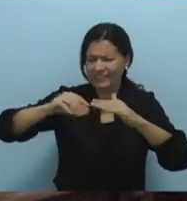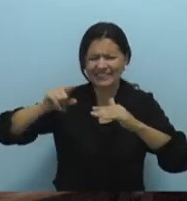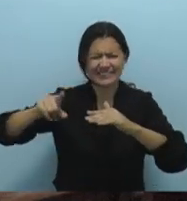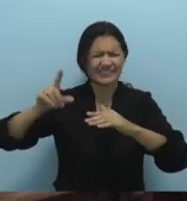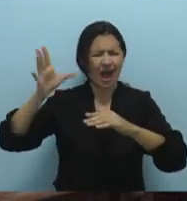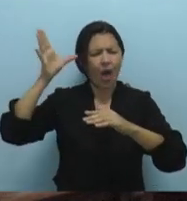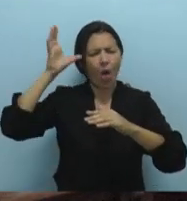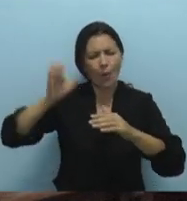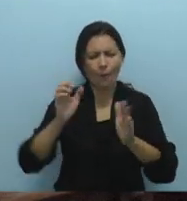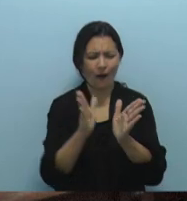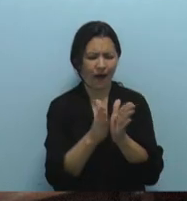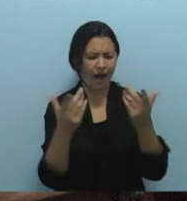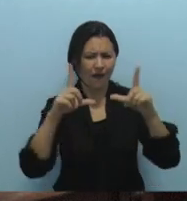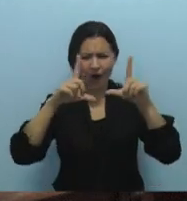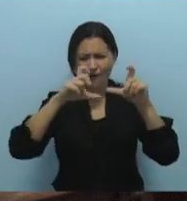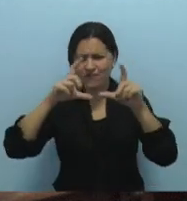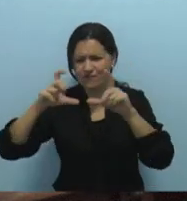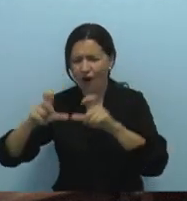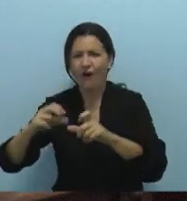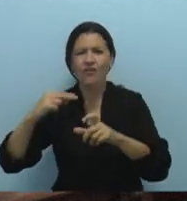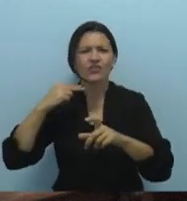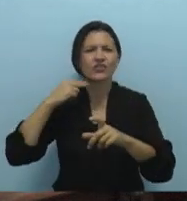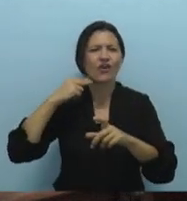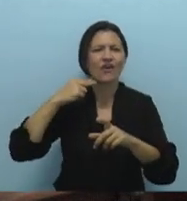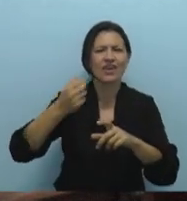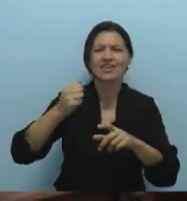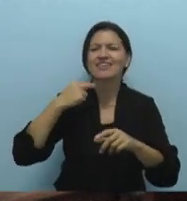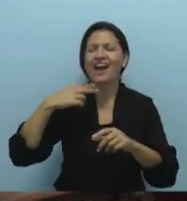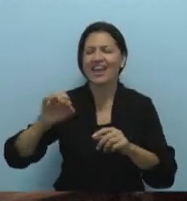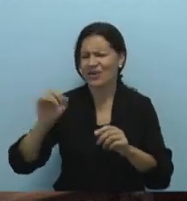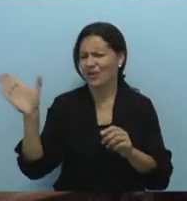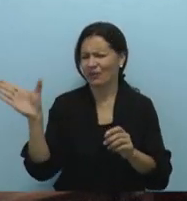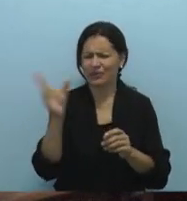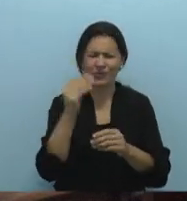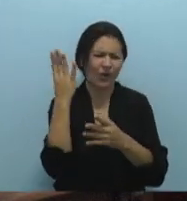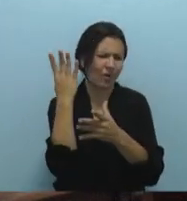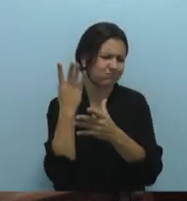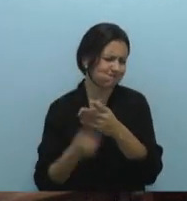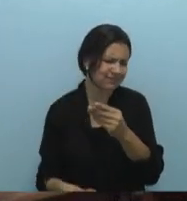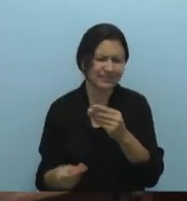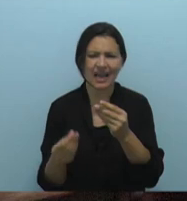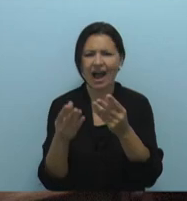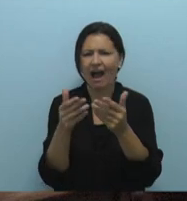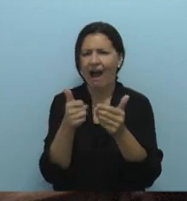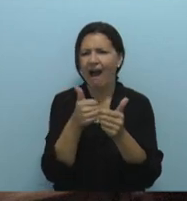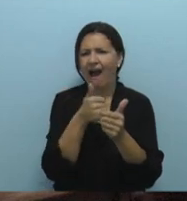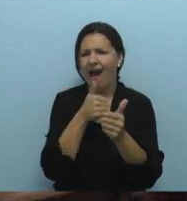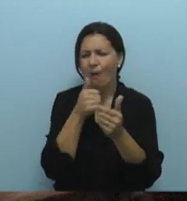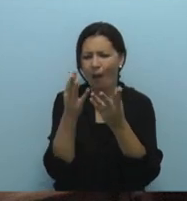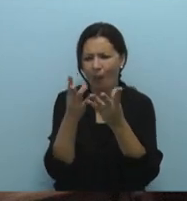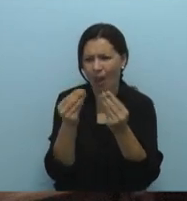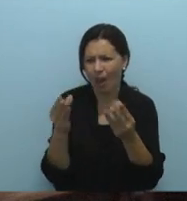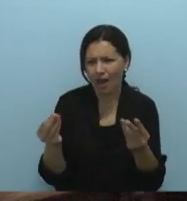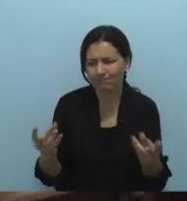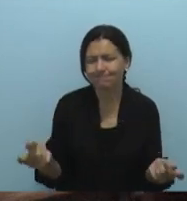recuerdos, incluso muchas de las fotos de sus hijos. Sin embargo, la fortuna quiso que pudiera